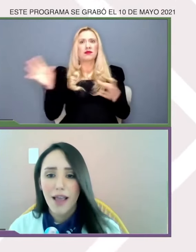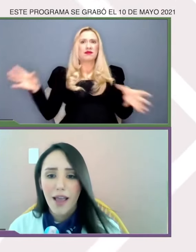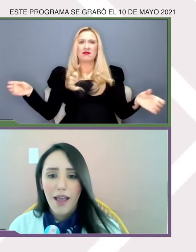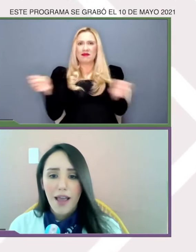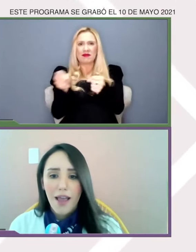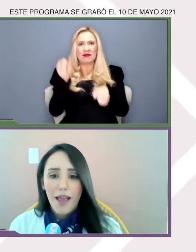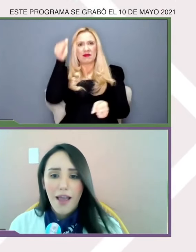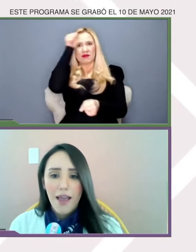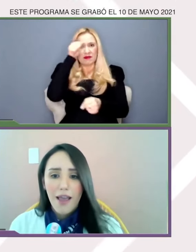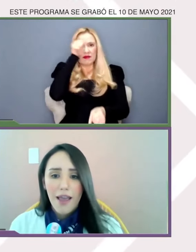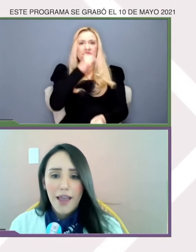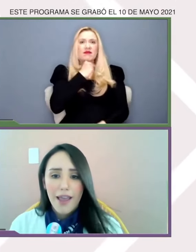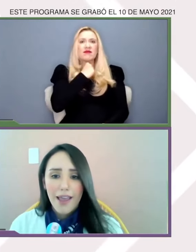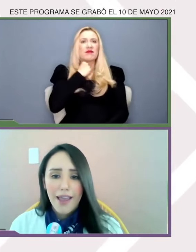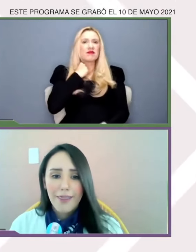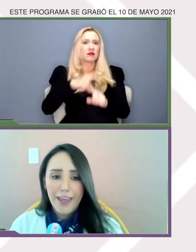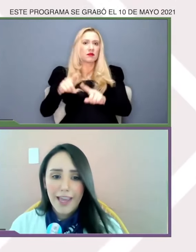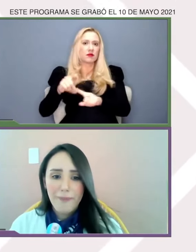cambiarles.